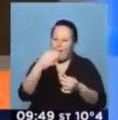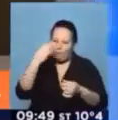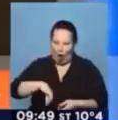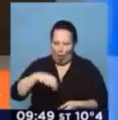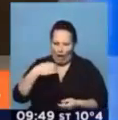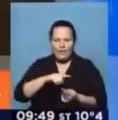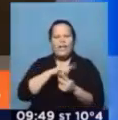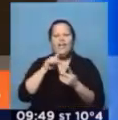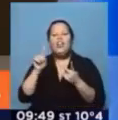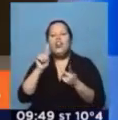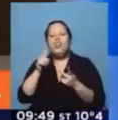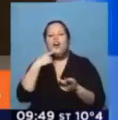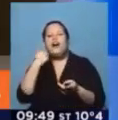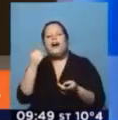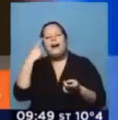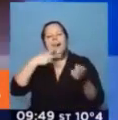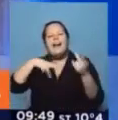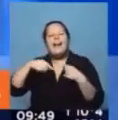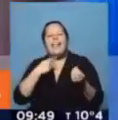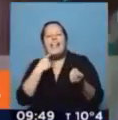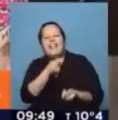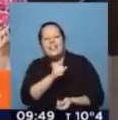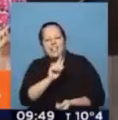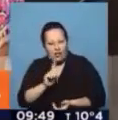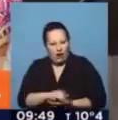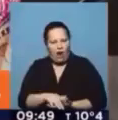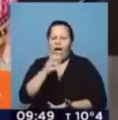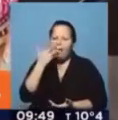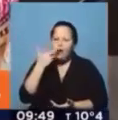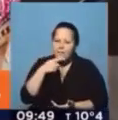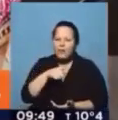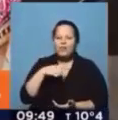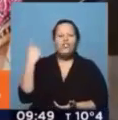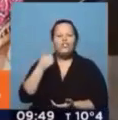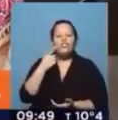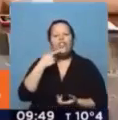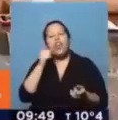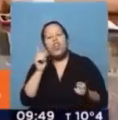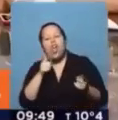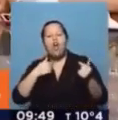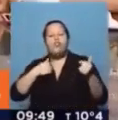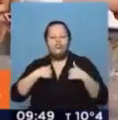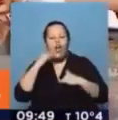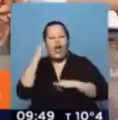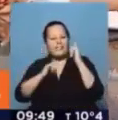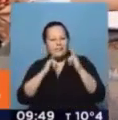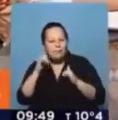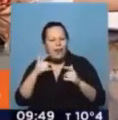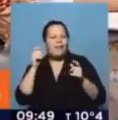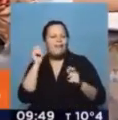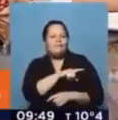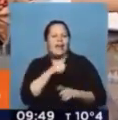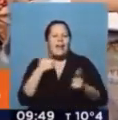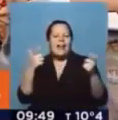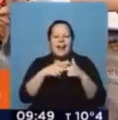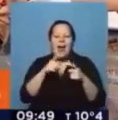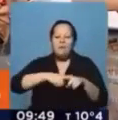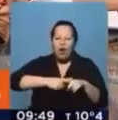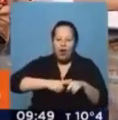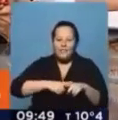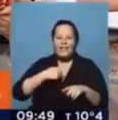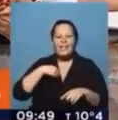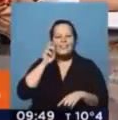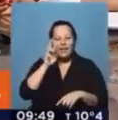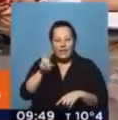y que no nos tienen que interpretar. Me gusta porque esa siempre frase. Todo el mundo habla, ¿no? Bueno, yo le explico, ¿no? Típicamente a las reuniones políticas, la verdad